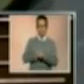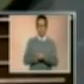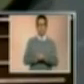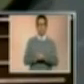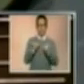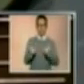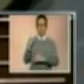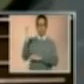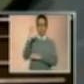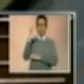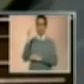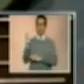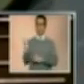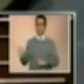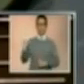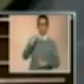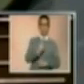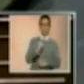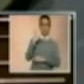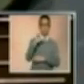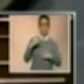negros de su historia democrática.